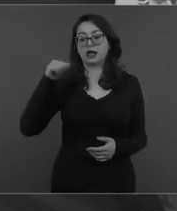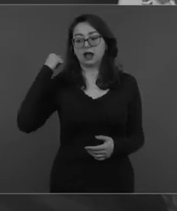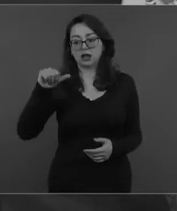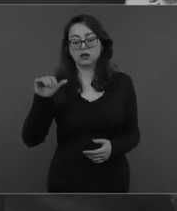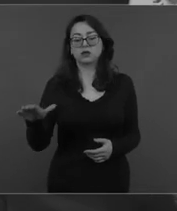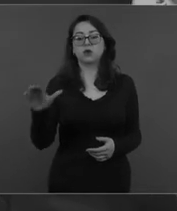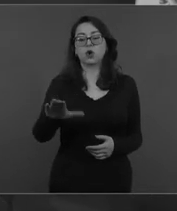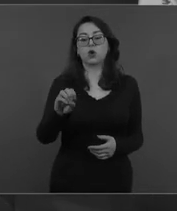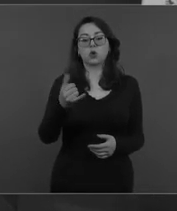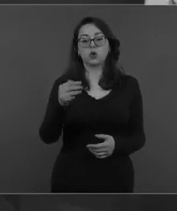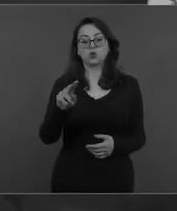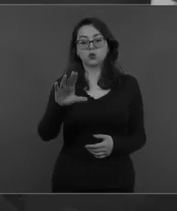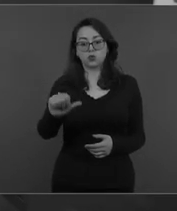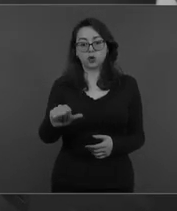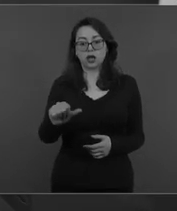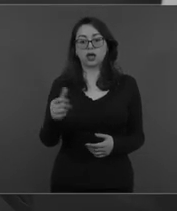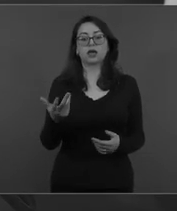Coyuca,